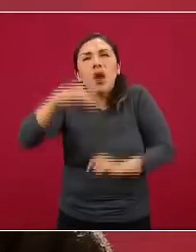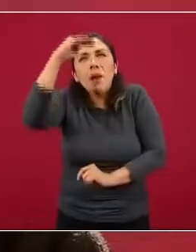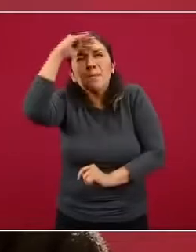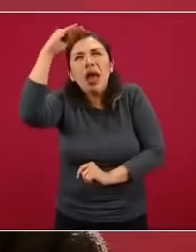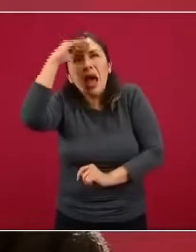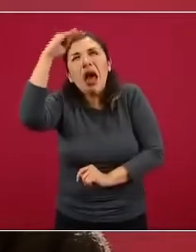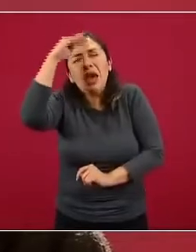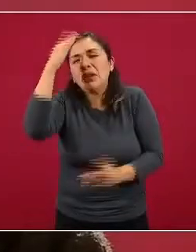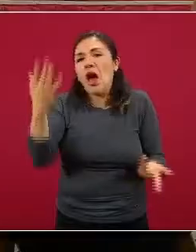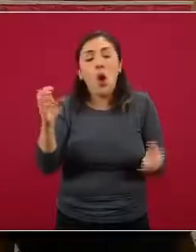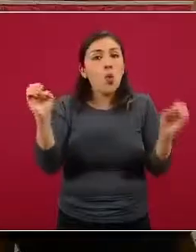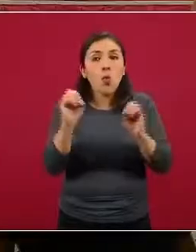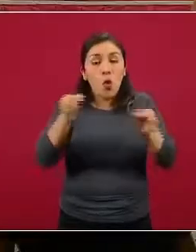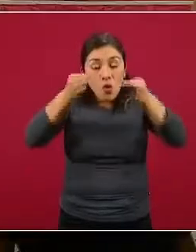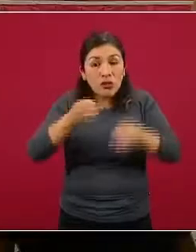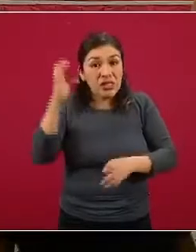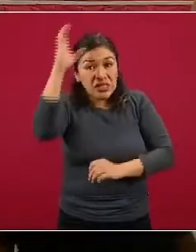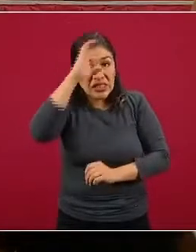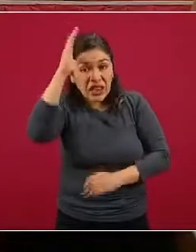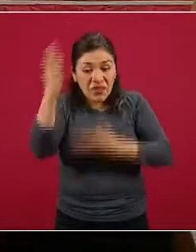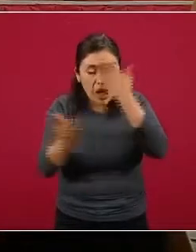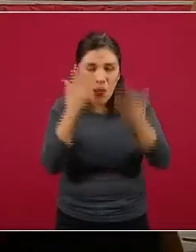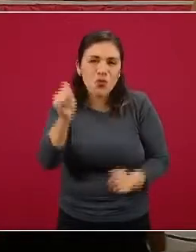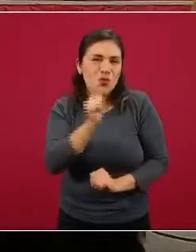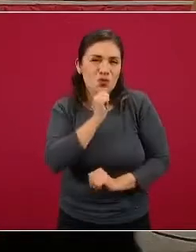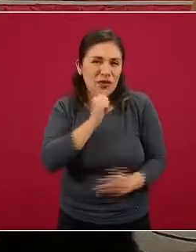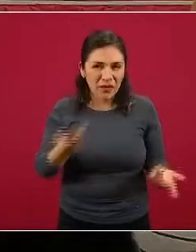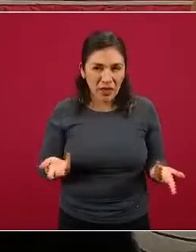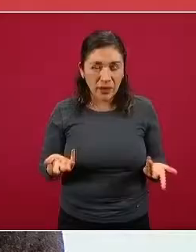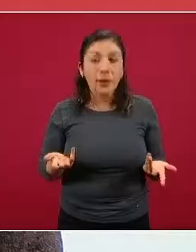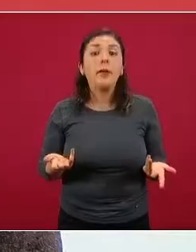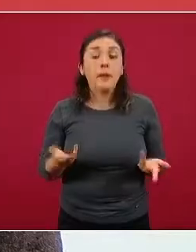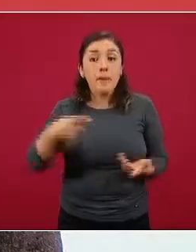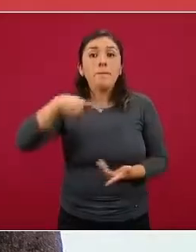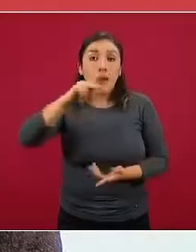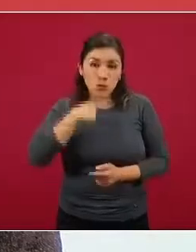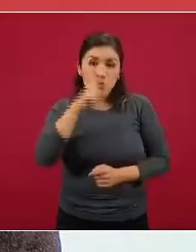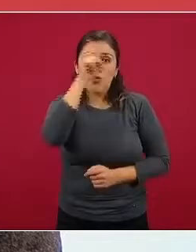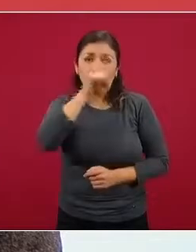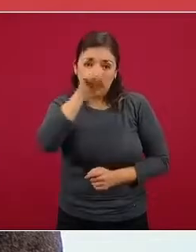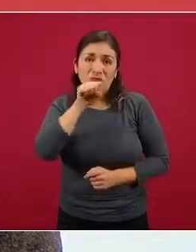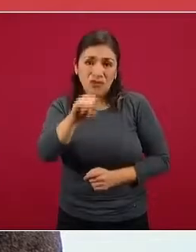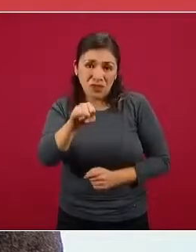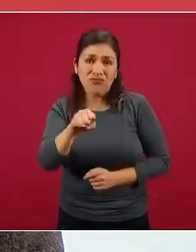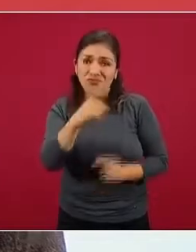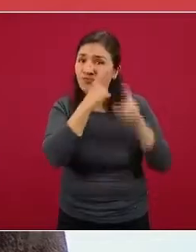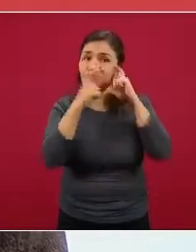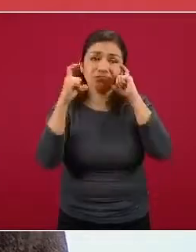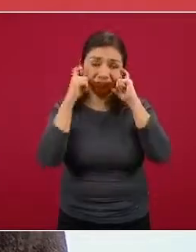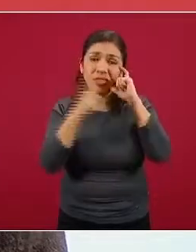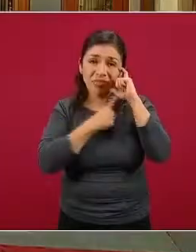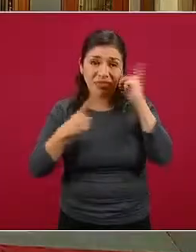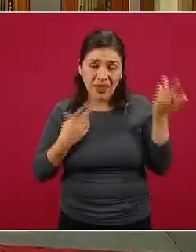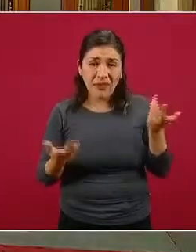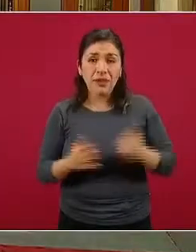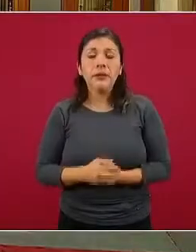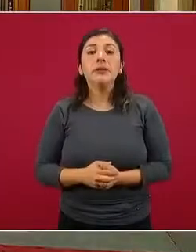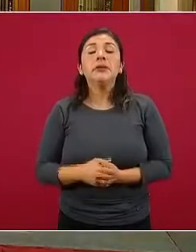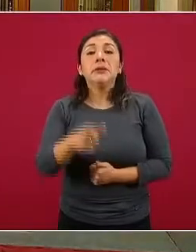personas sin una base científica clara. Pero lo recomendamos. Usemos el cubrebocas.